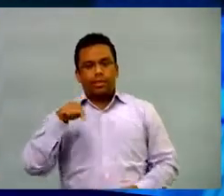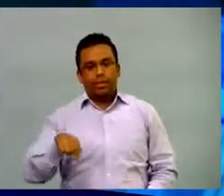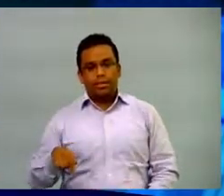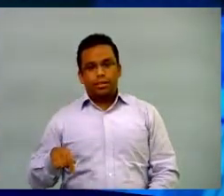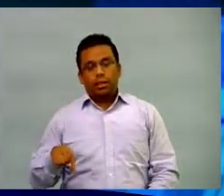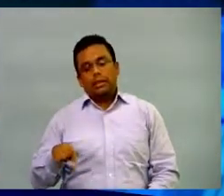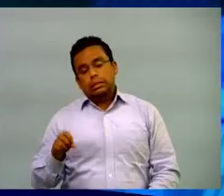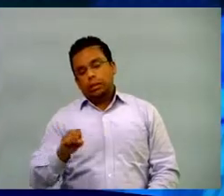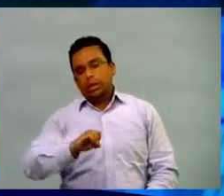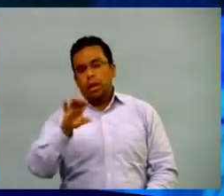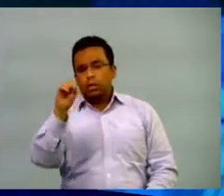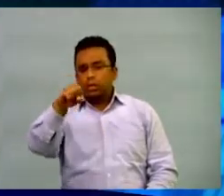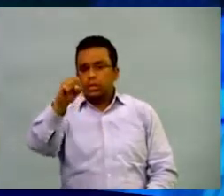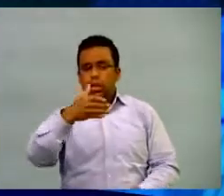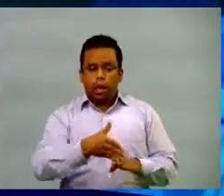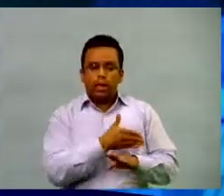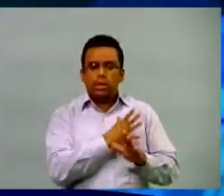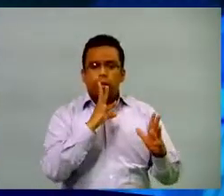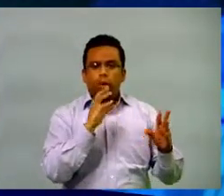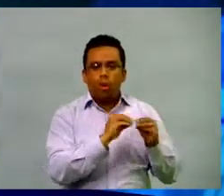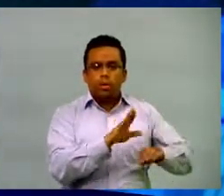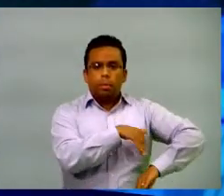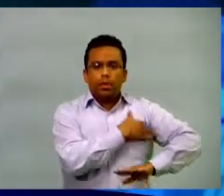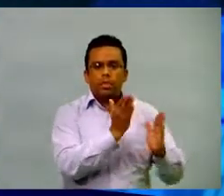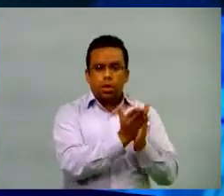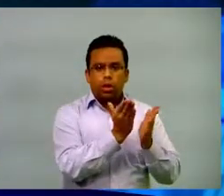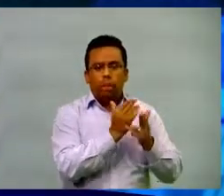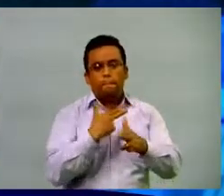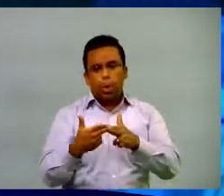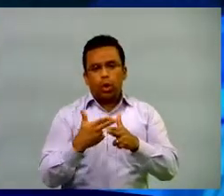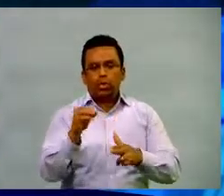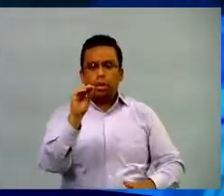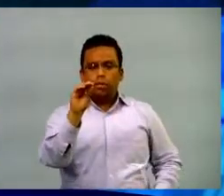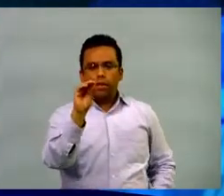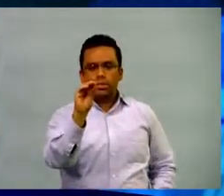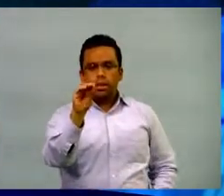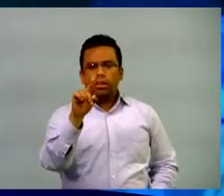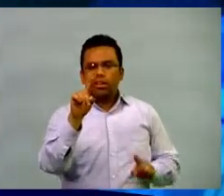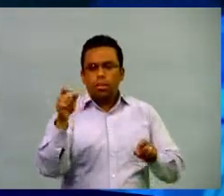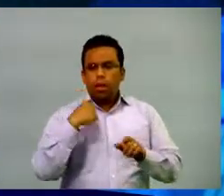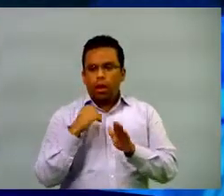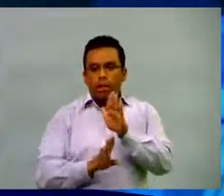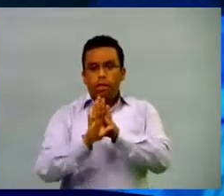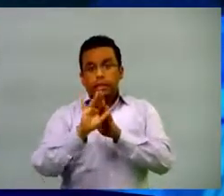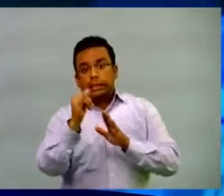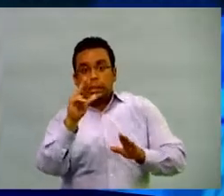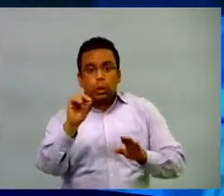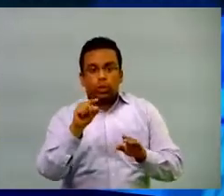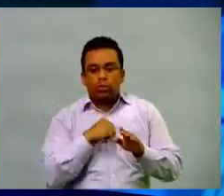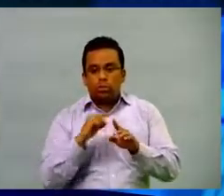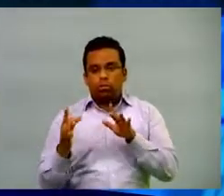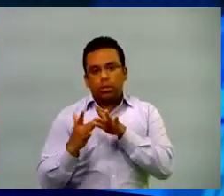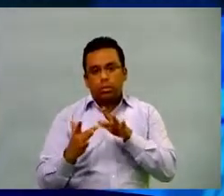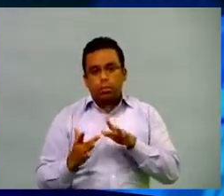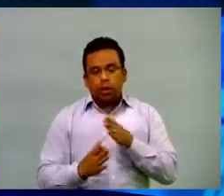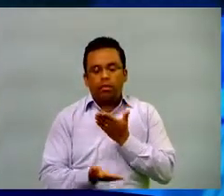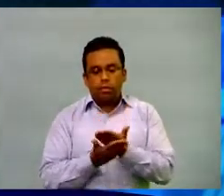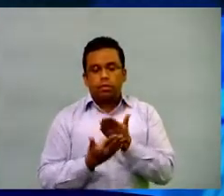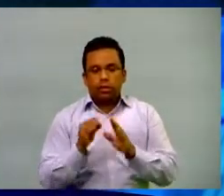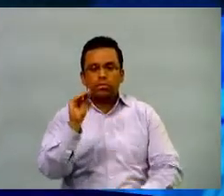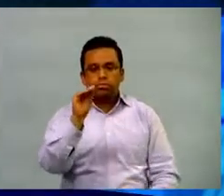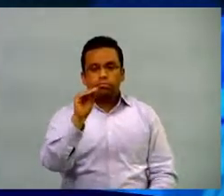estamos contemplando hacerlo con el Ministerio de Educación, y muy pronto tendrán noticias sobre los avances frente a estos